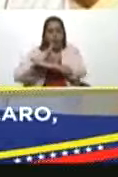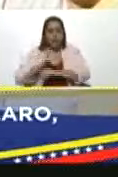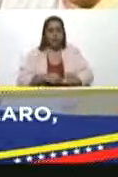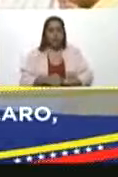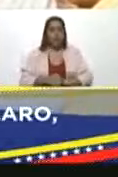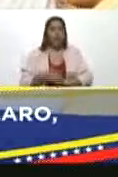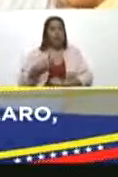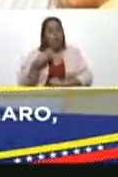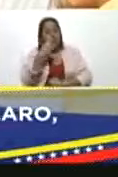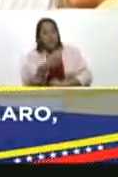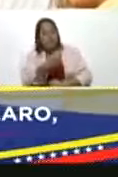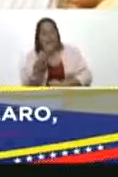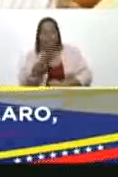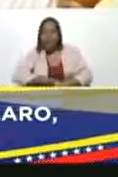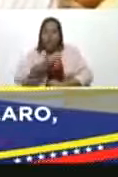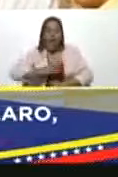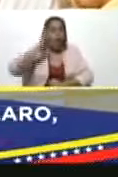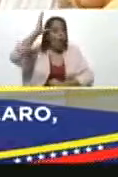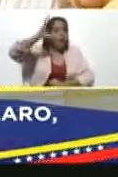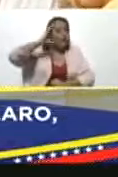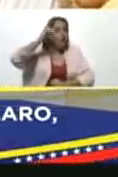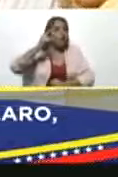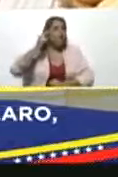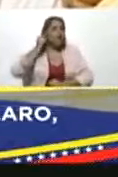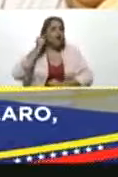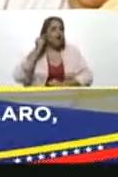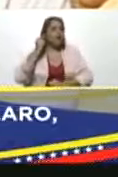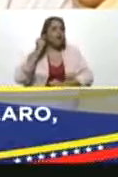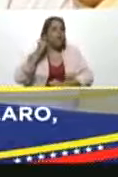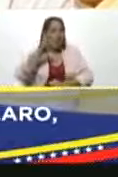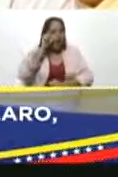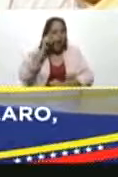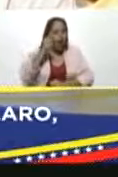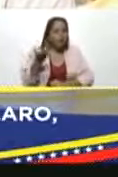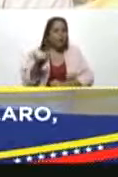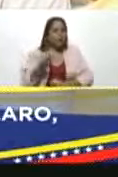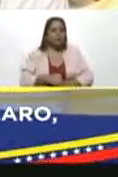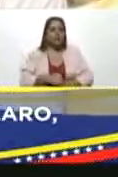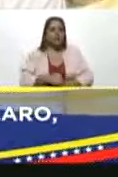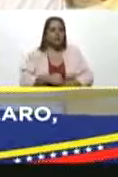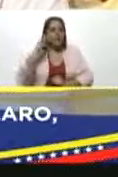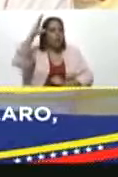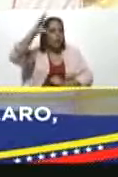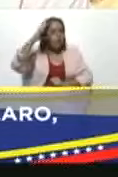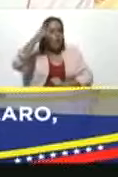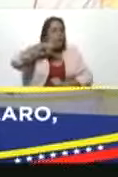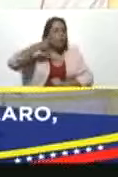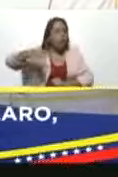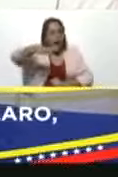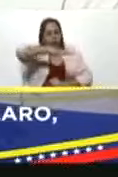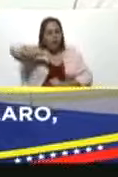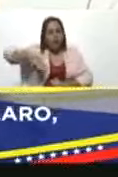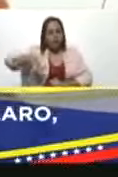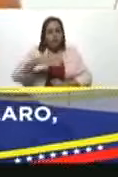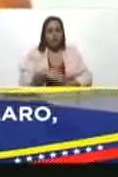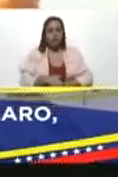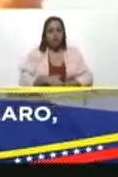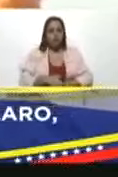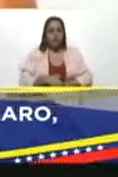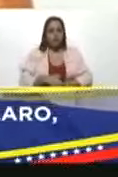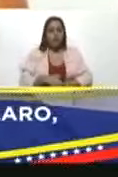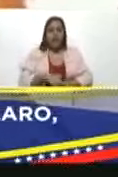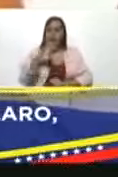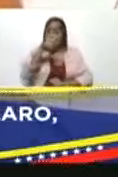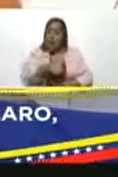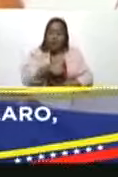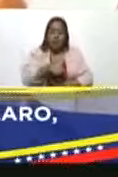clave es la conciencia de la mujer de a pie, del hombre de a pie, la conciencia del pueblo. Ha sido, es